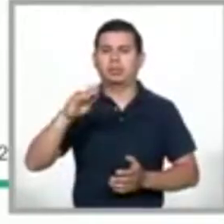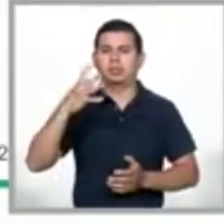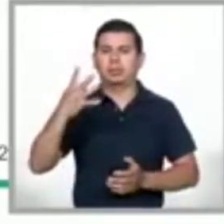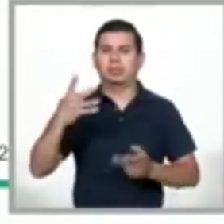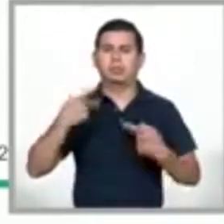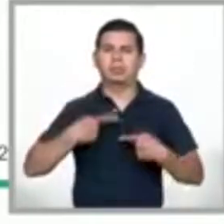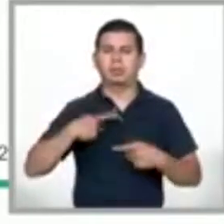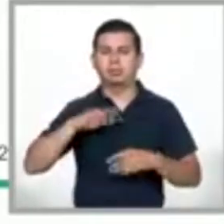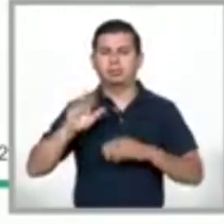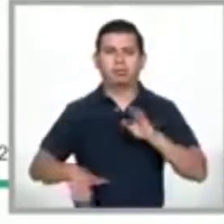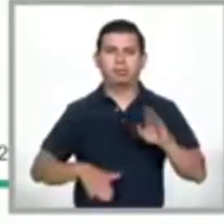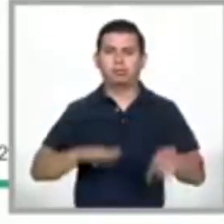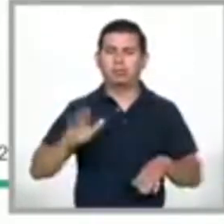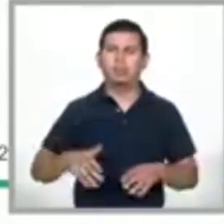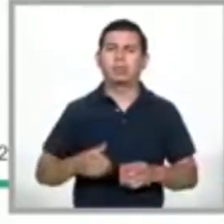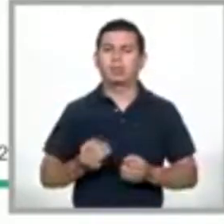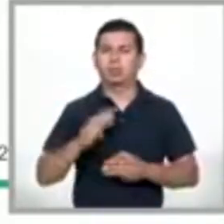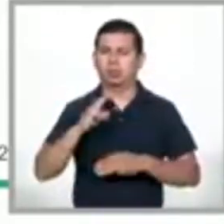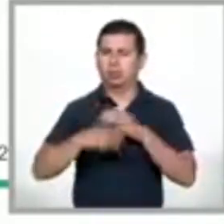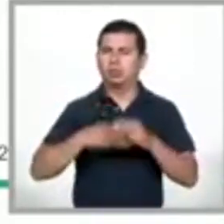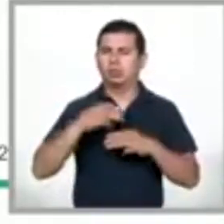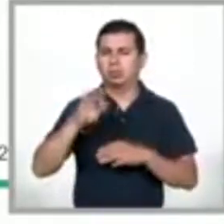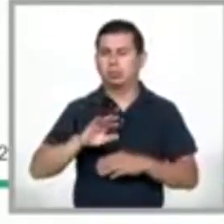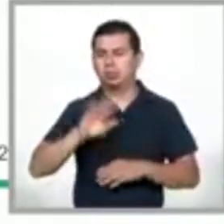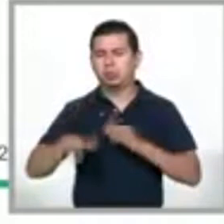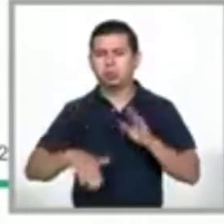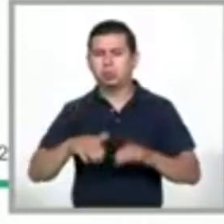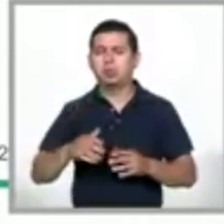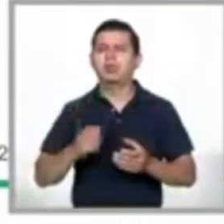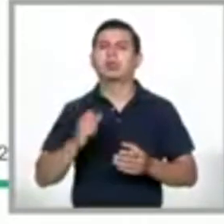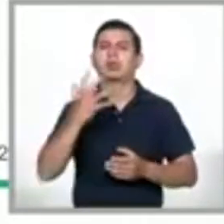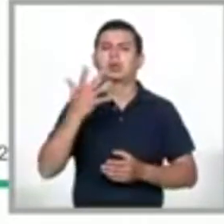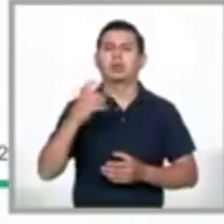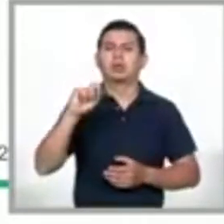418.294 defunciones, con una tasa de letalidad global del